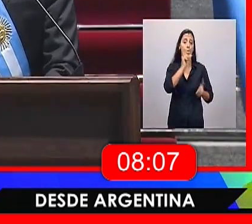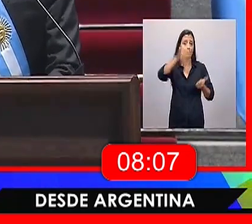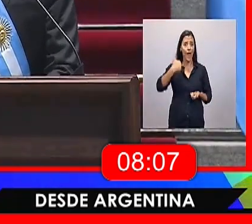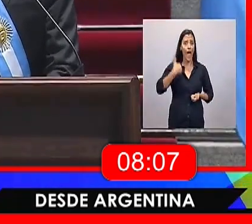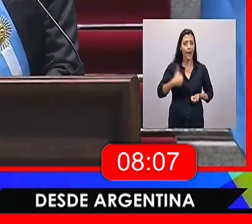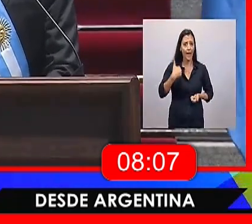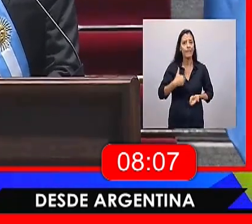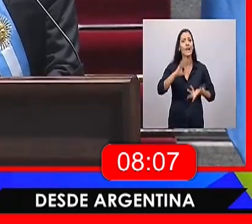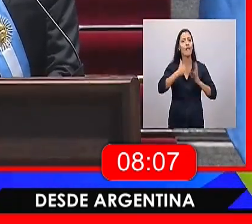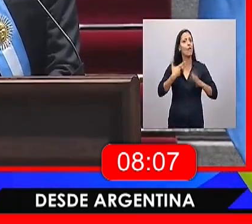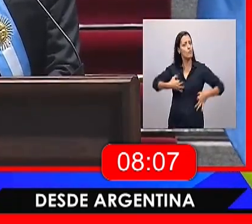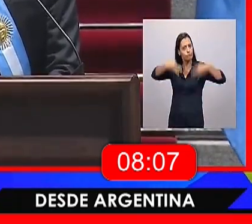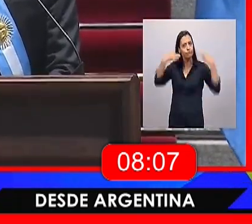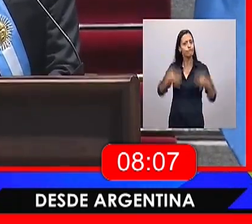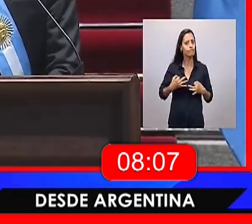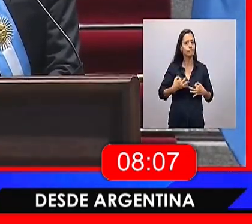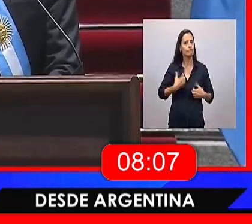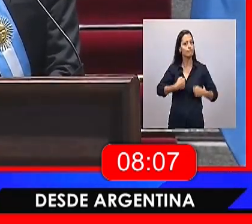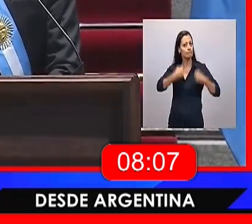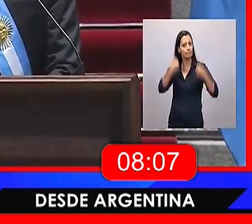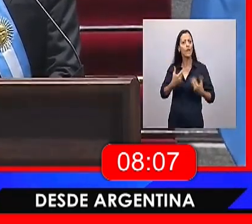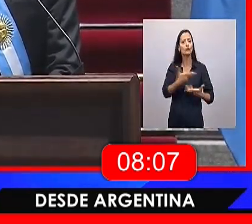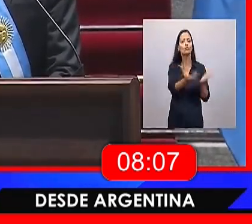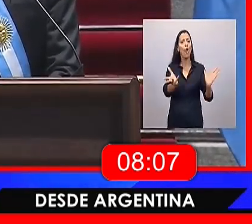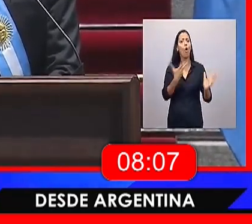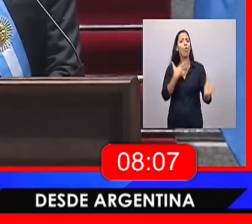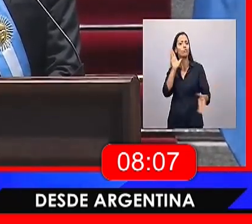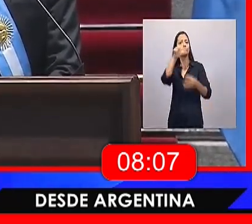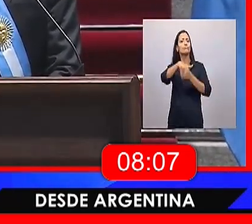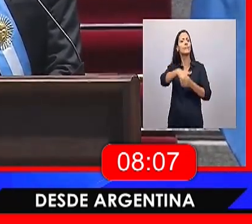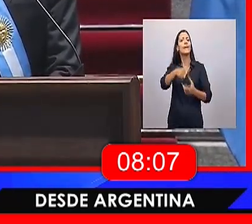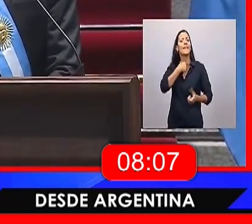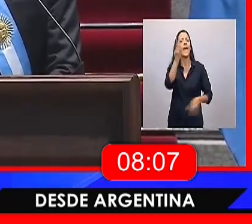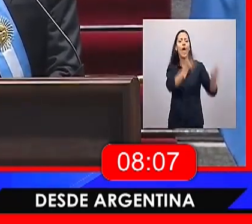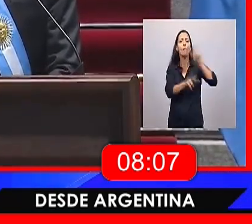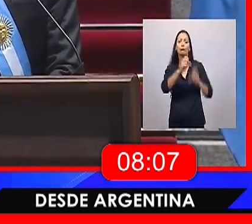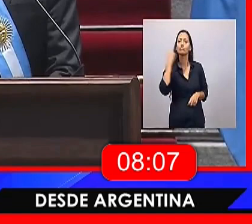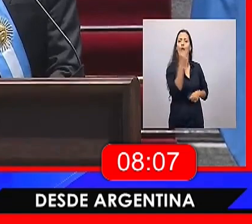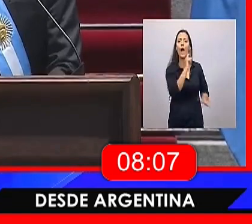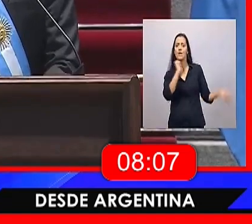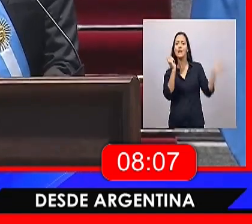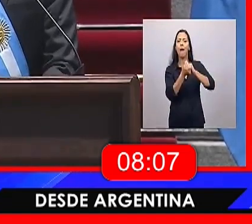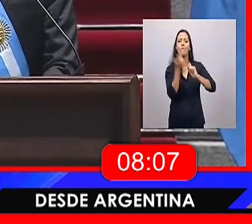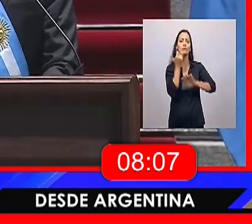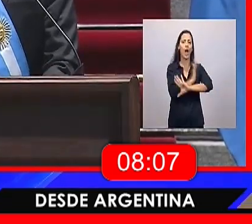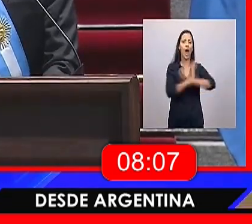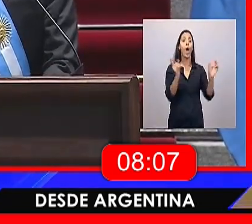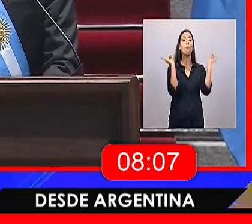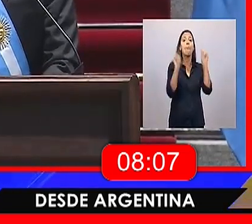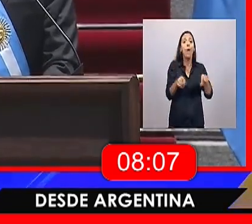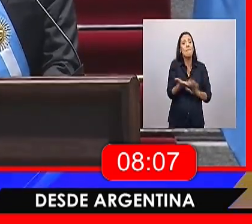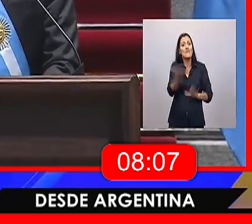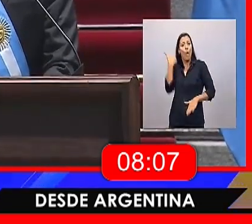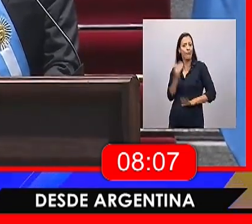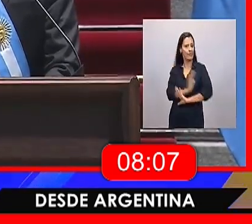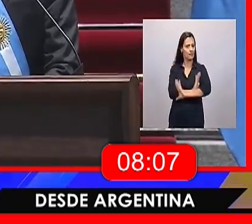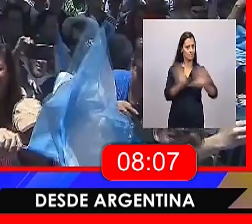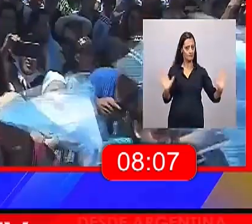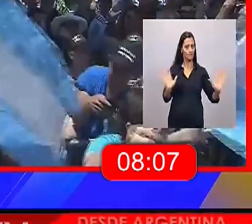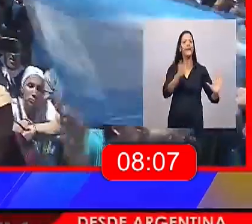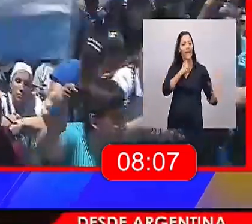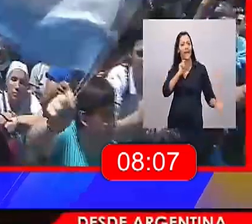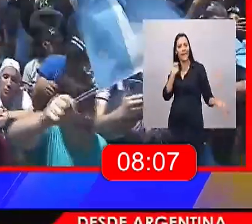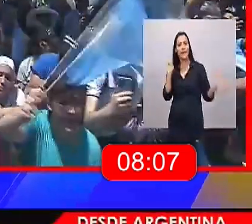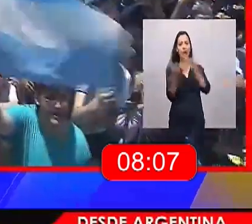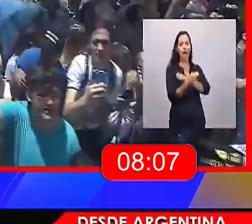el propio Milei desde que ganó la elección, el hecho que, digamos, de agresión que hubo